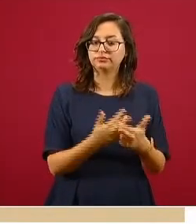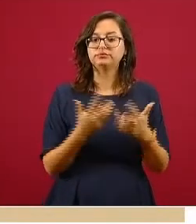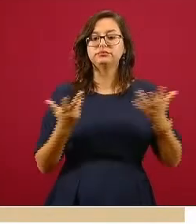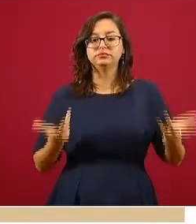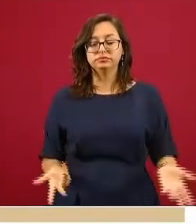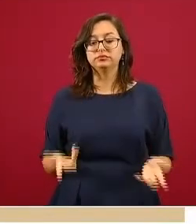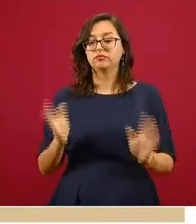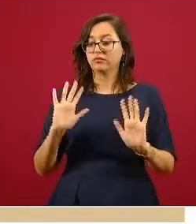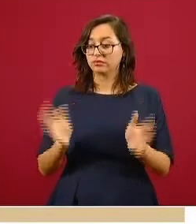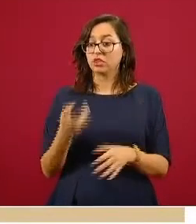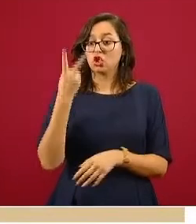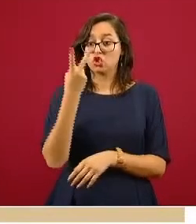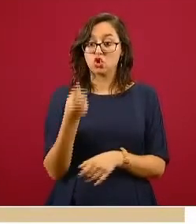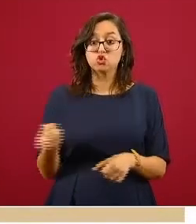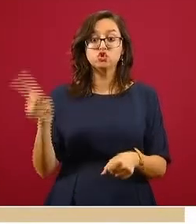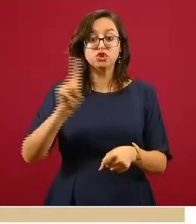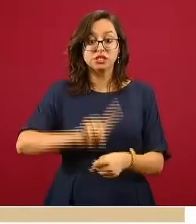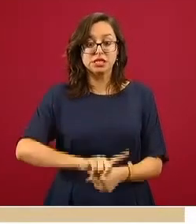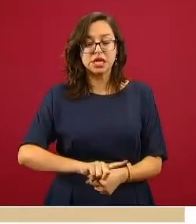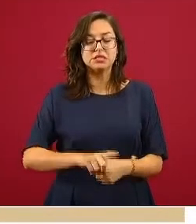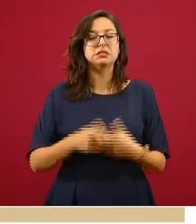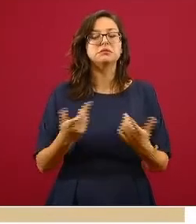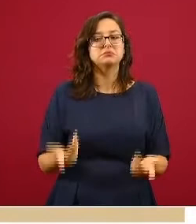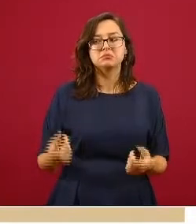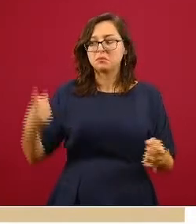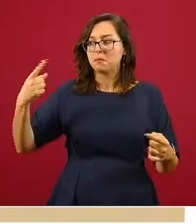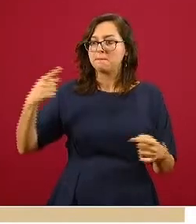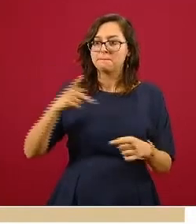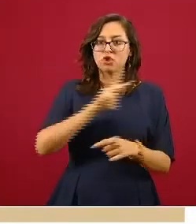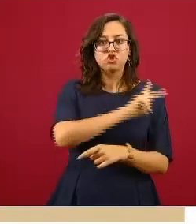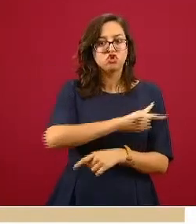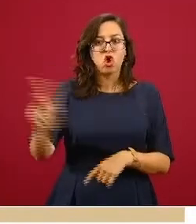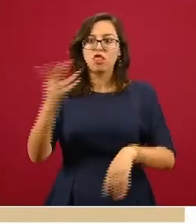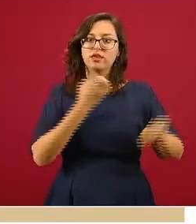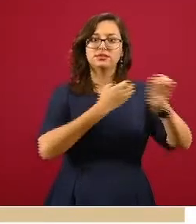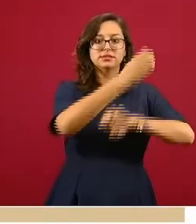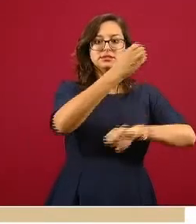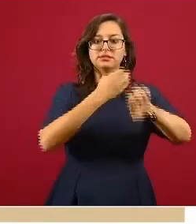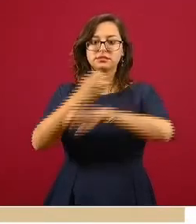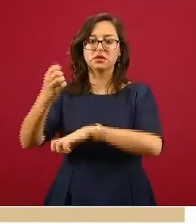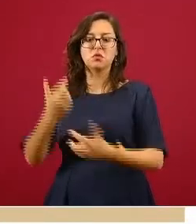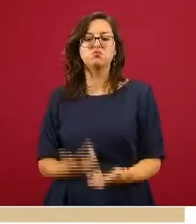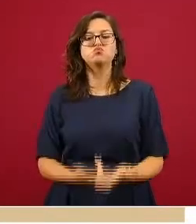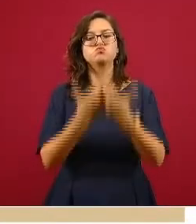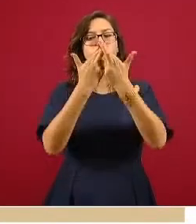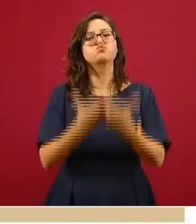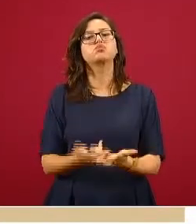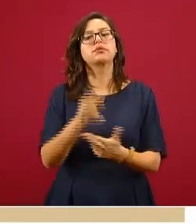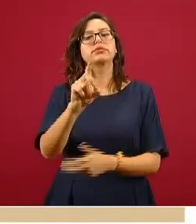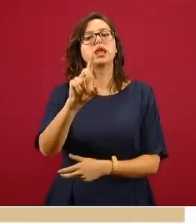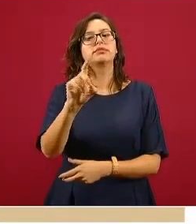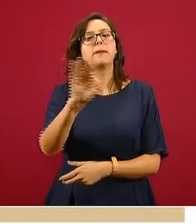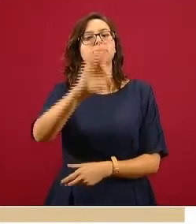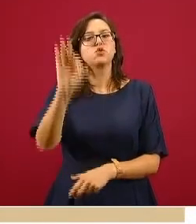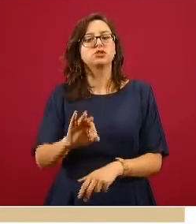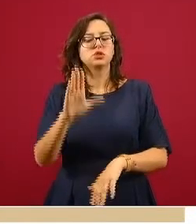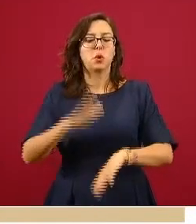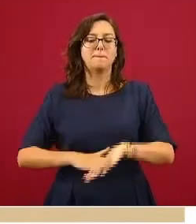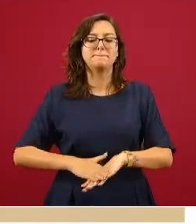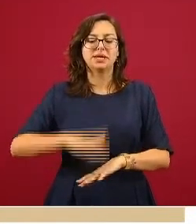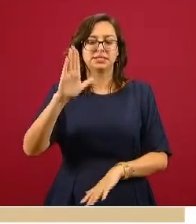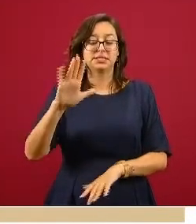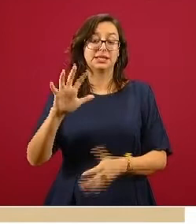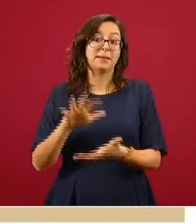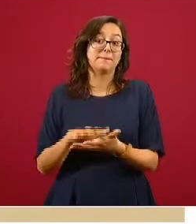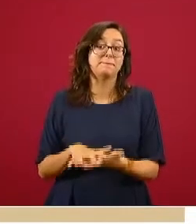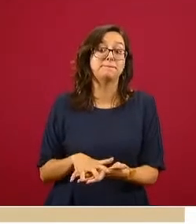entidades federativas tienen al menos un 30% o más de disponibilidad. De hecho, la gran mayoría